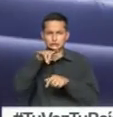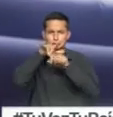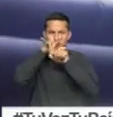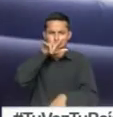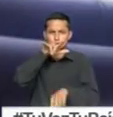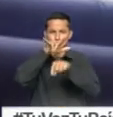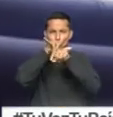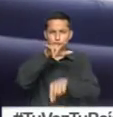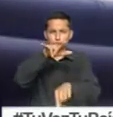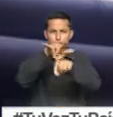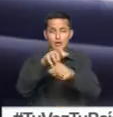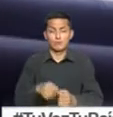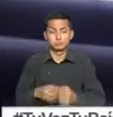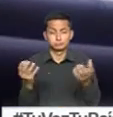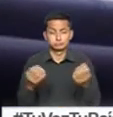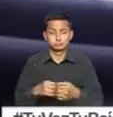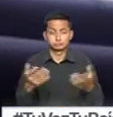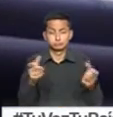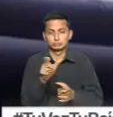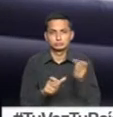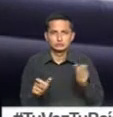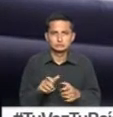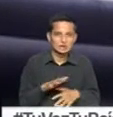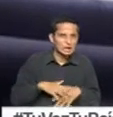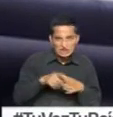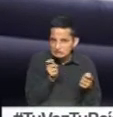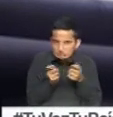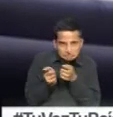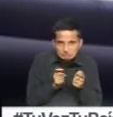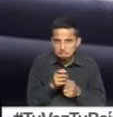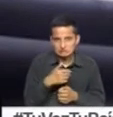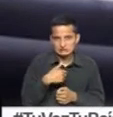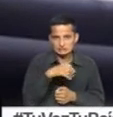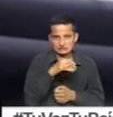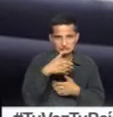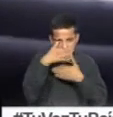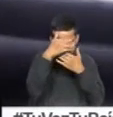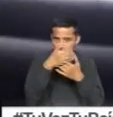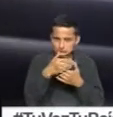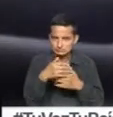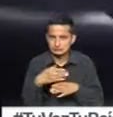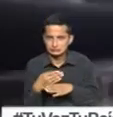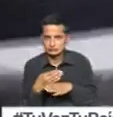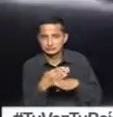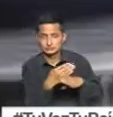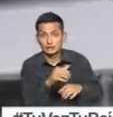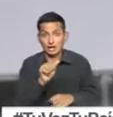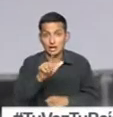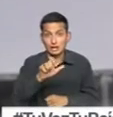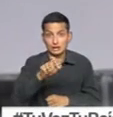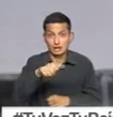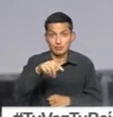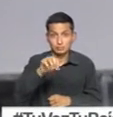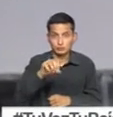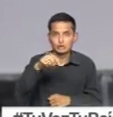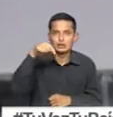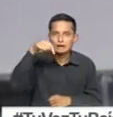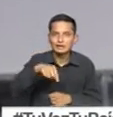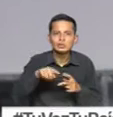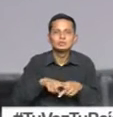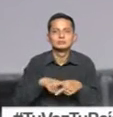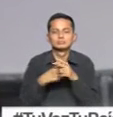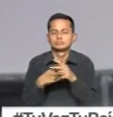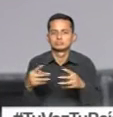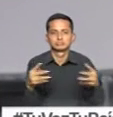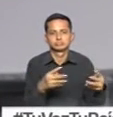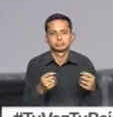zonas controladas por yihadistas y rebeldes en Alepo y otras regiones del norte del país. Alepo es el punto estratégico del desarrollo de